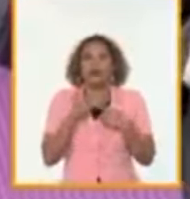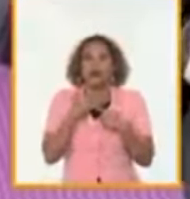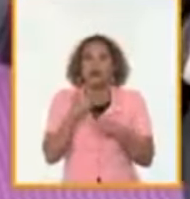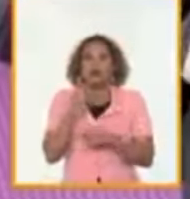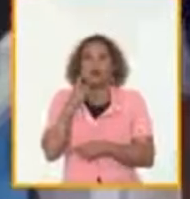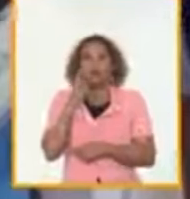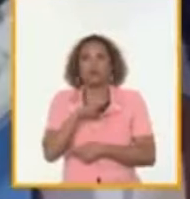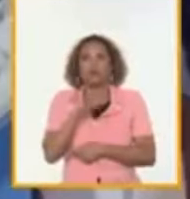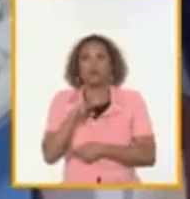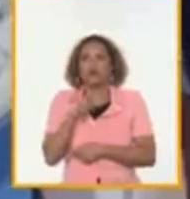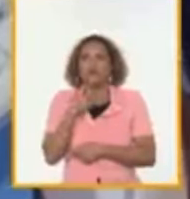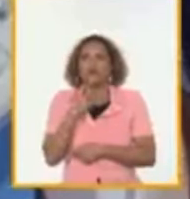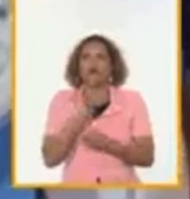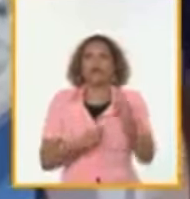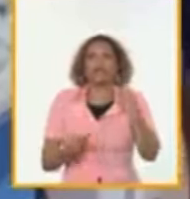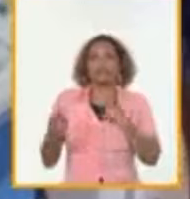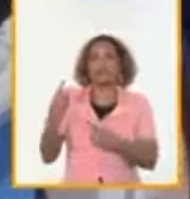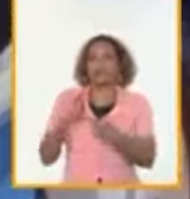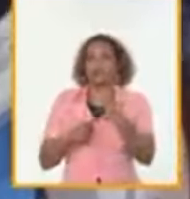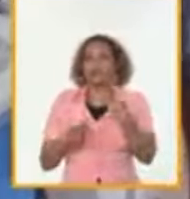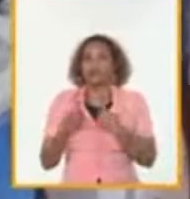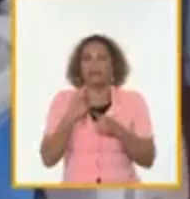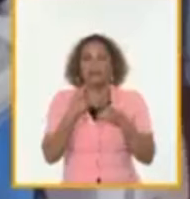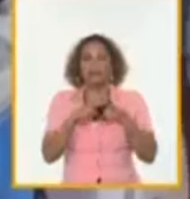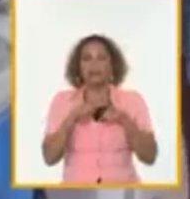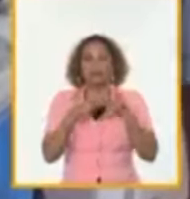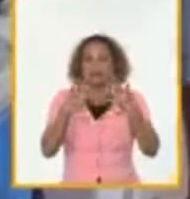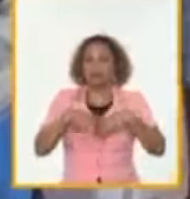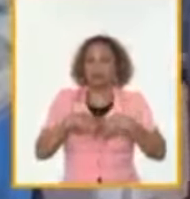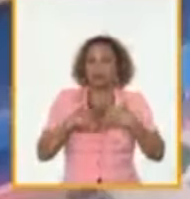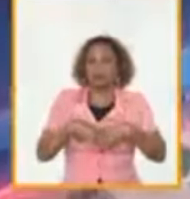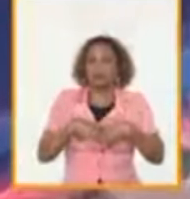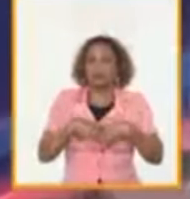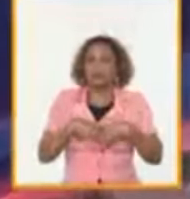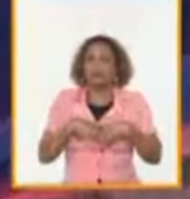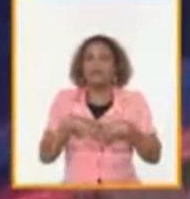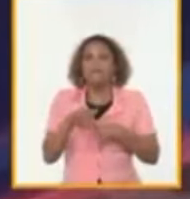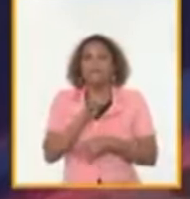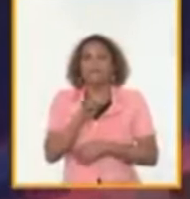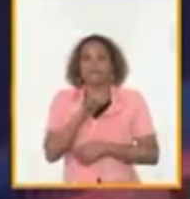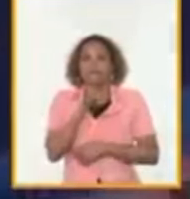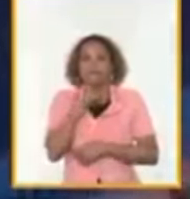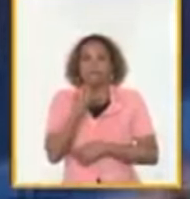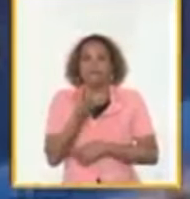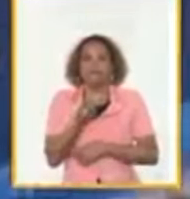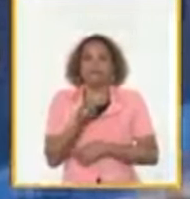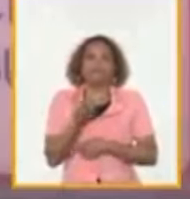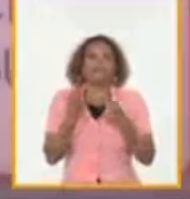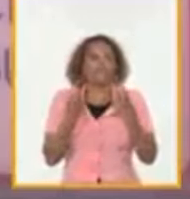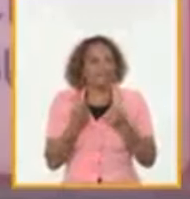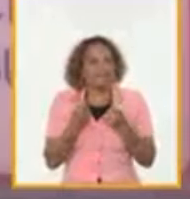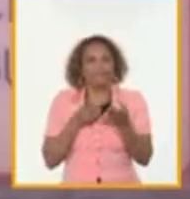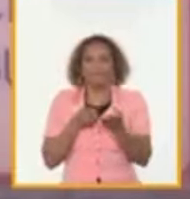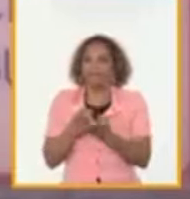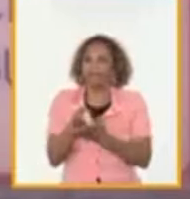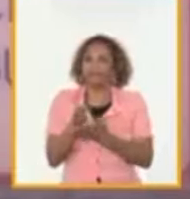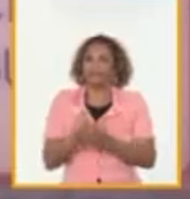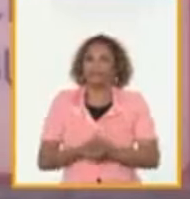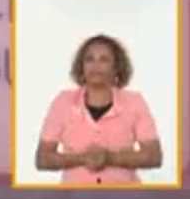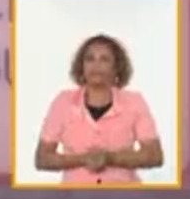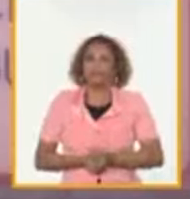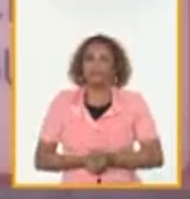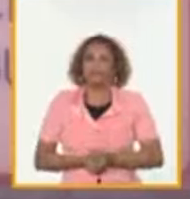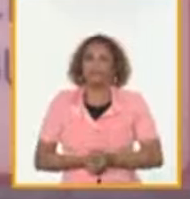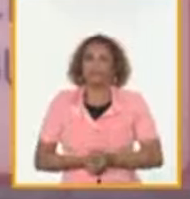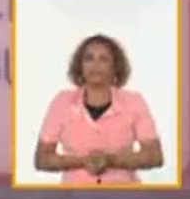alternativas de buscar eh Otras producciones que hacer pero no no ha sido posible nosotros encaminarnos en